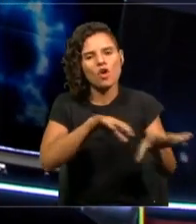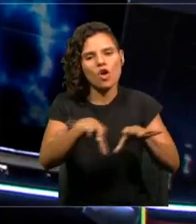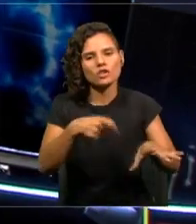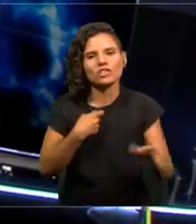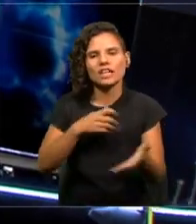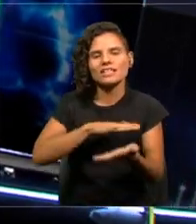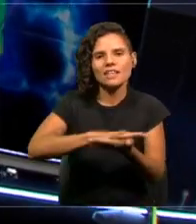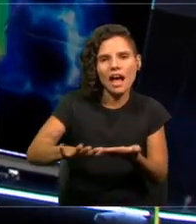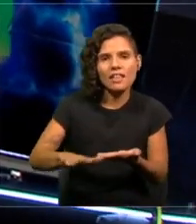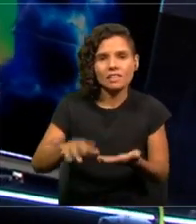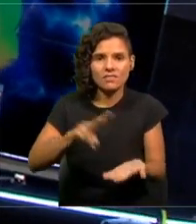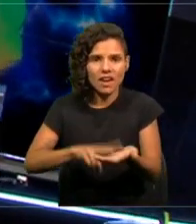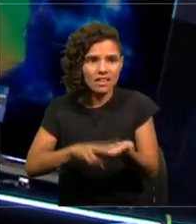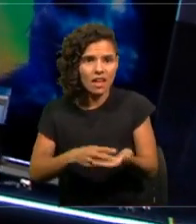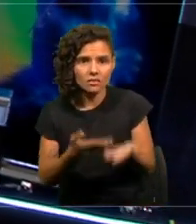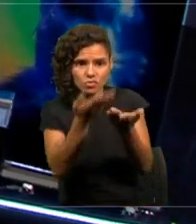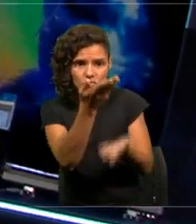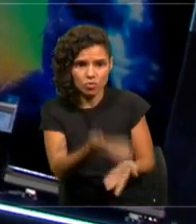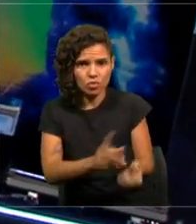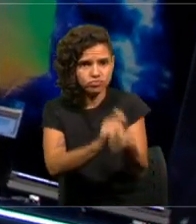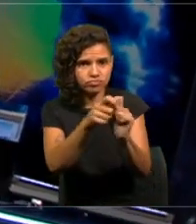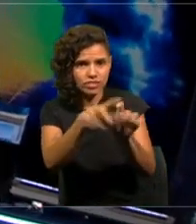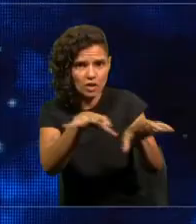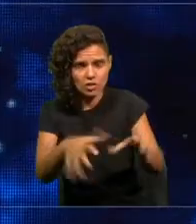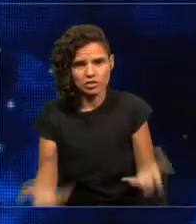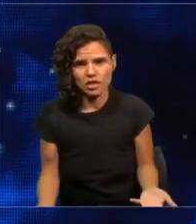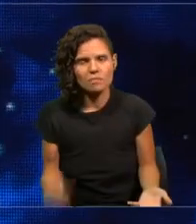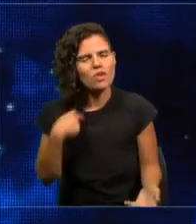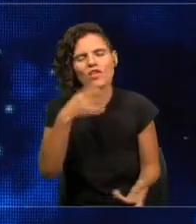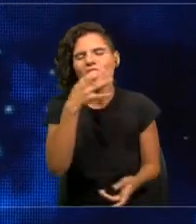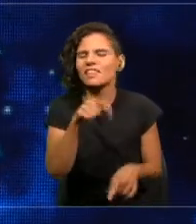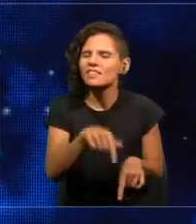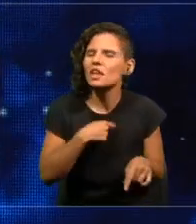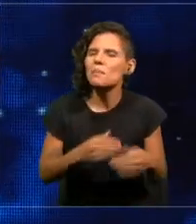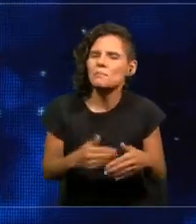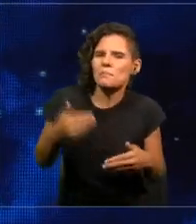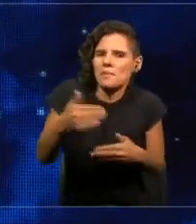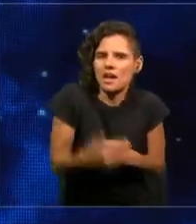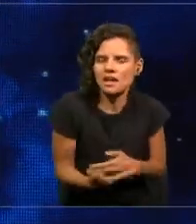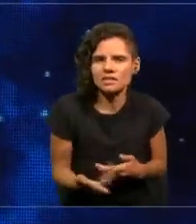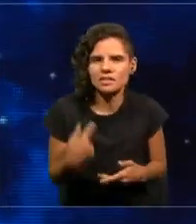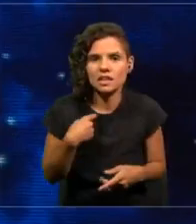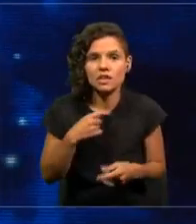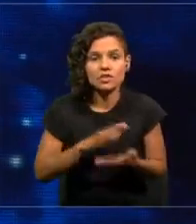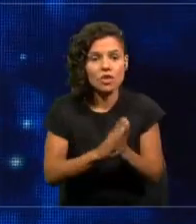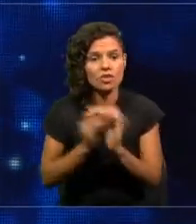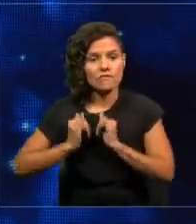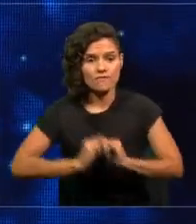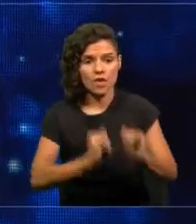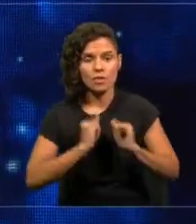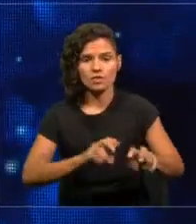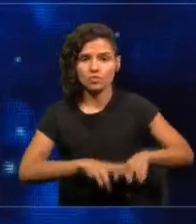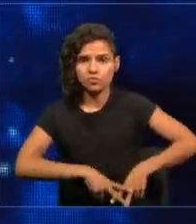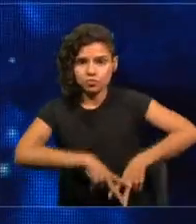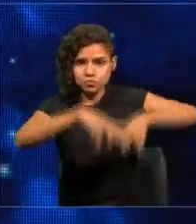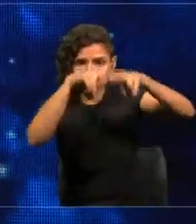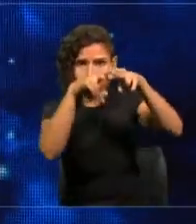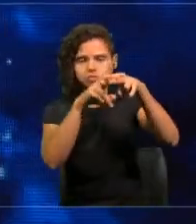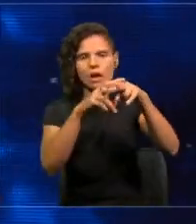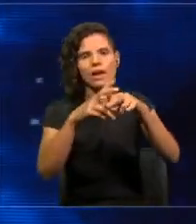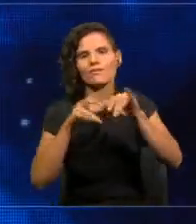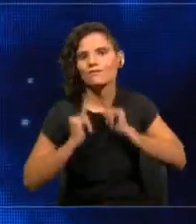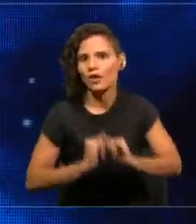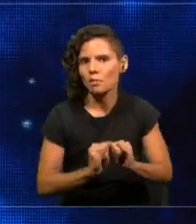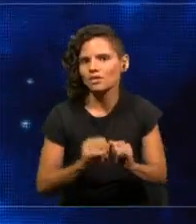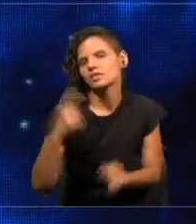eres el producto pero bueno quiero ir más allá de eso porque la recopilación de datos y los datos en general